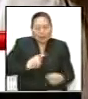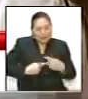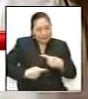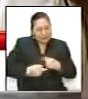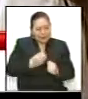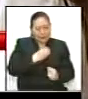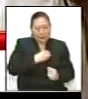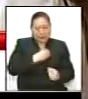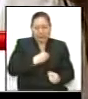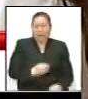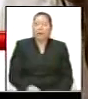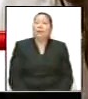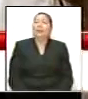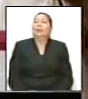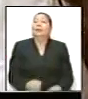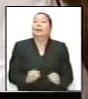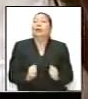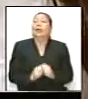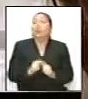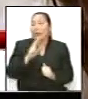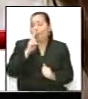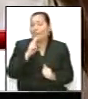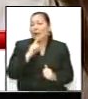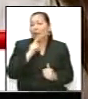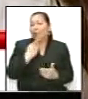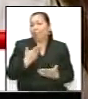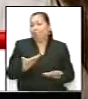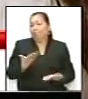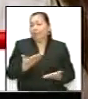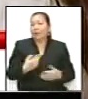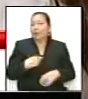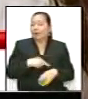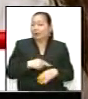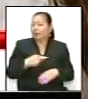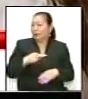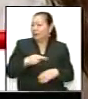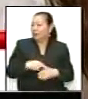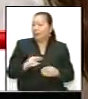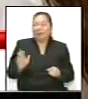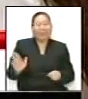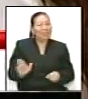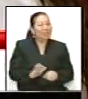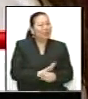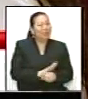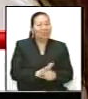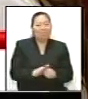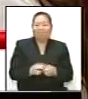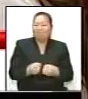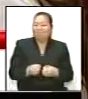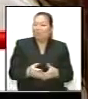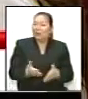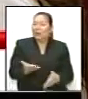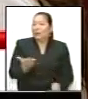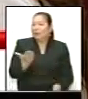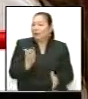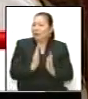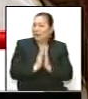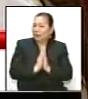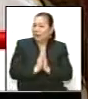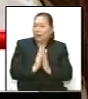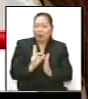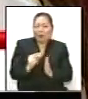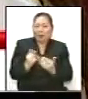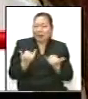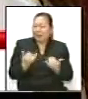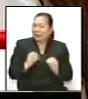con nuestra región, sino con el país, en vista pues que nuestra región ha estado totalmente abandonada, y pedirle que no lleve